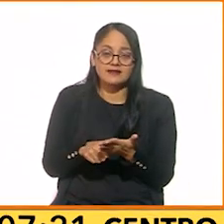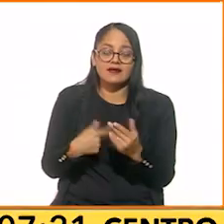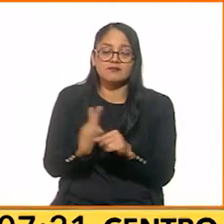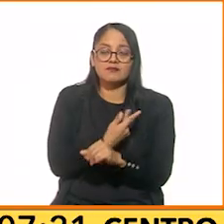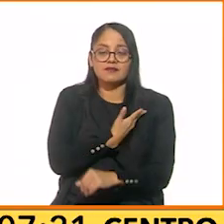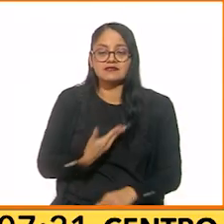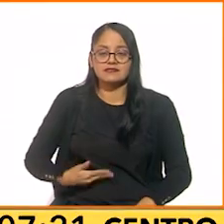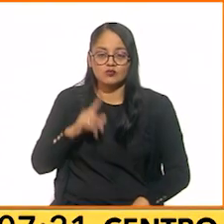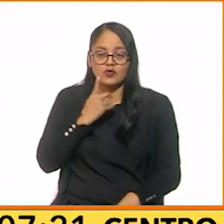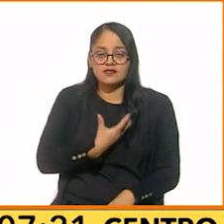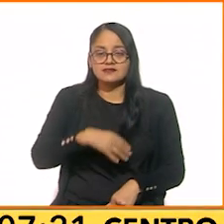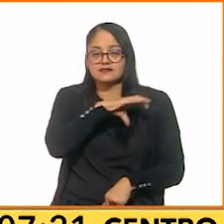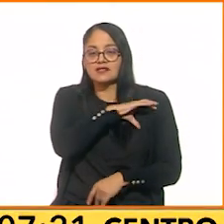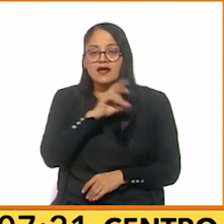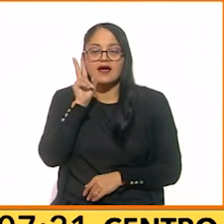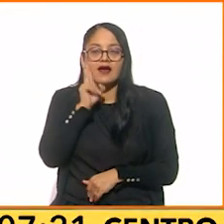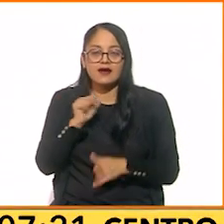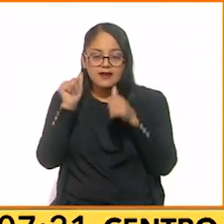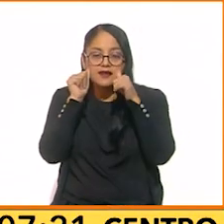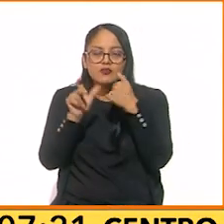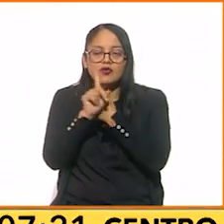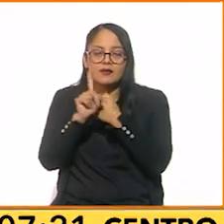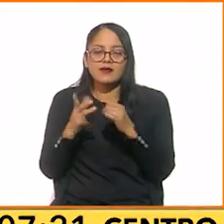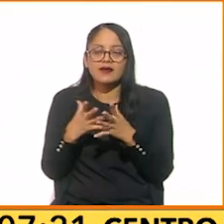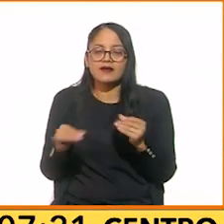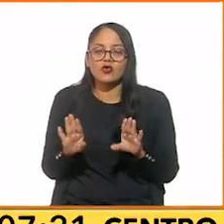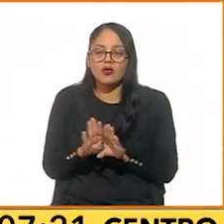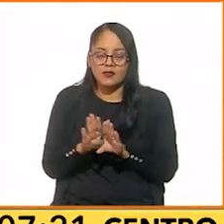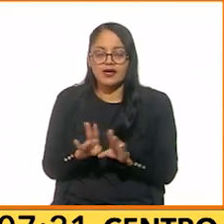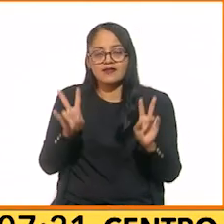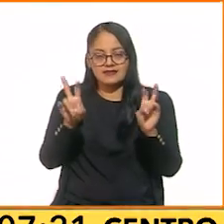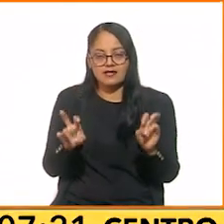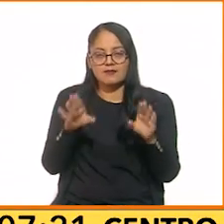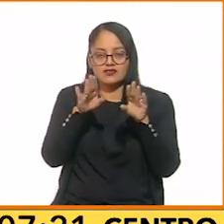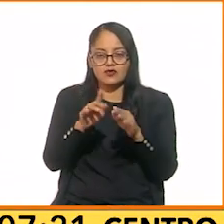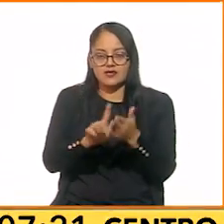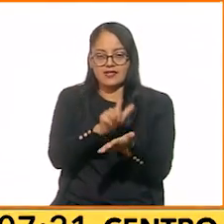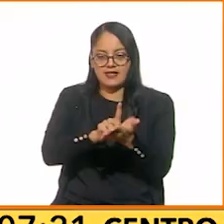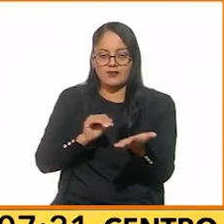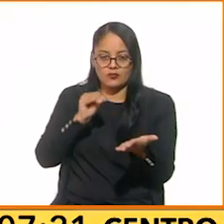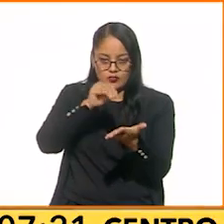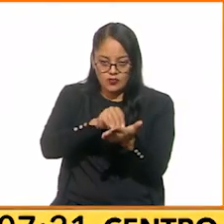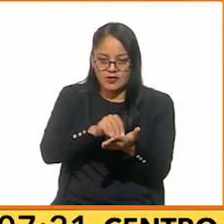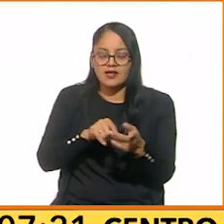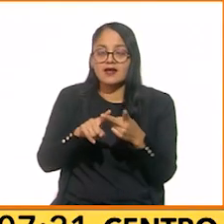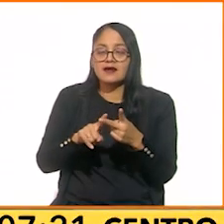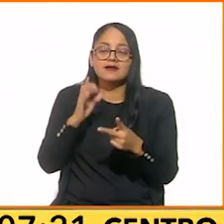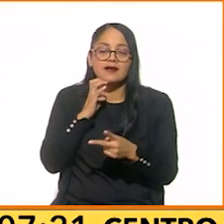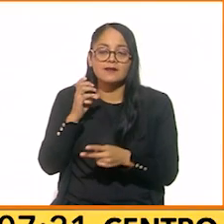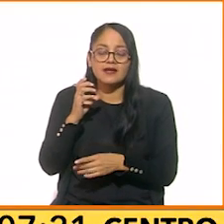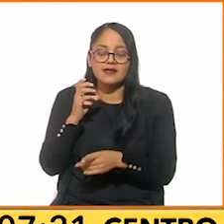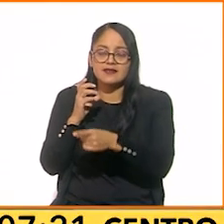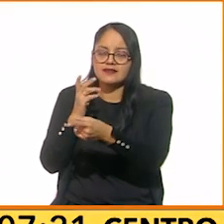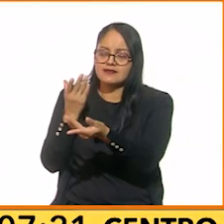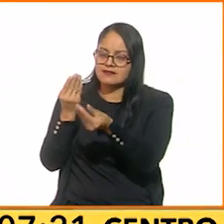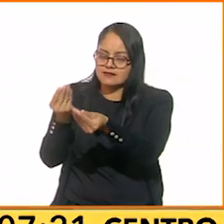presidenta Claudia Sheinbaum para atender esta problemática que tiene que ver con medidas legislativas, apuntar al Congreso para sancionar